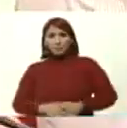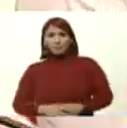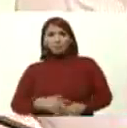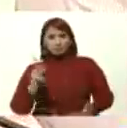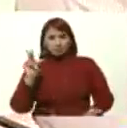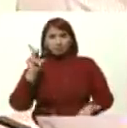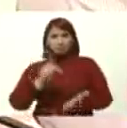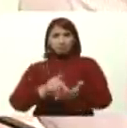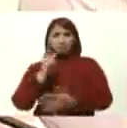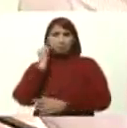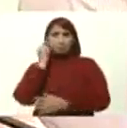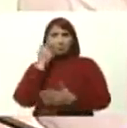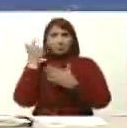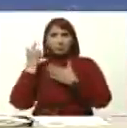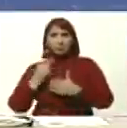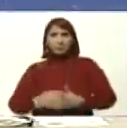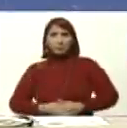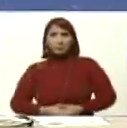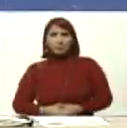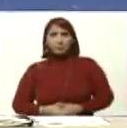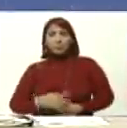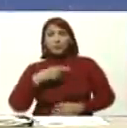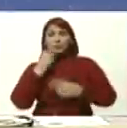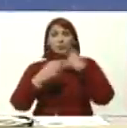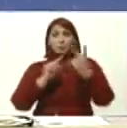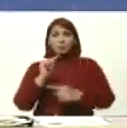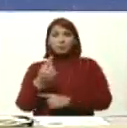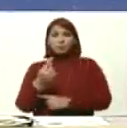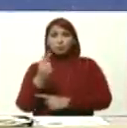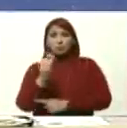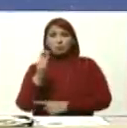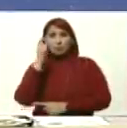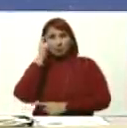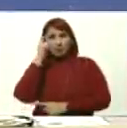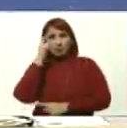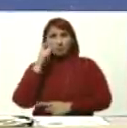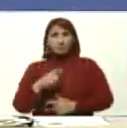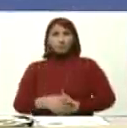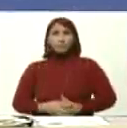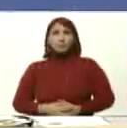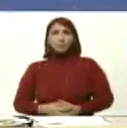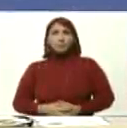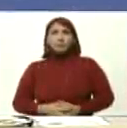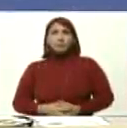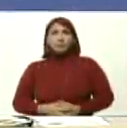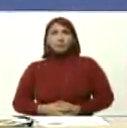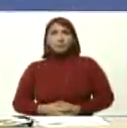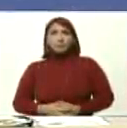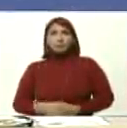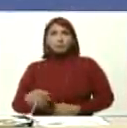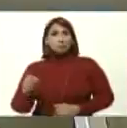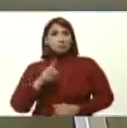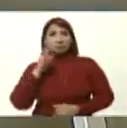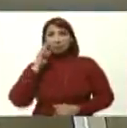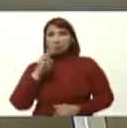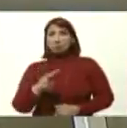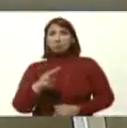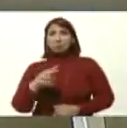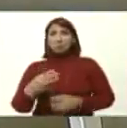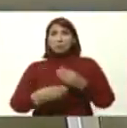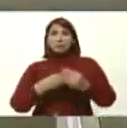presente. La vocera principal, Tania Díaz, que no se ha estrenado, no la he visto ejerciendo su